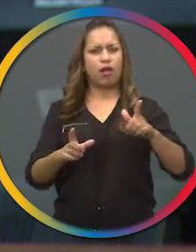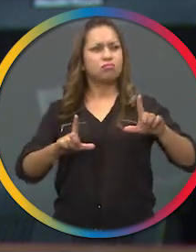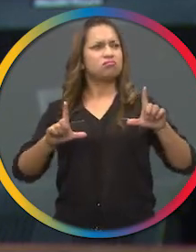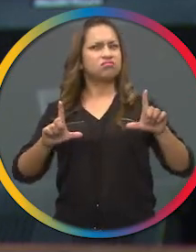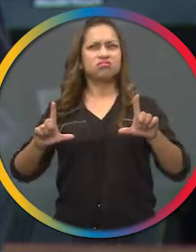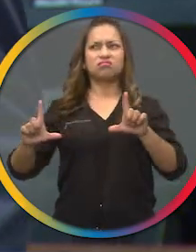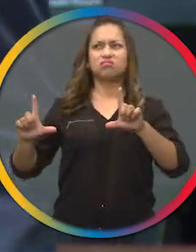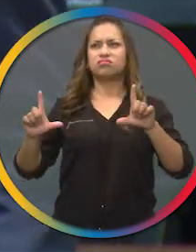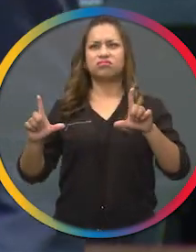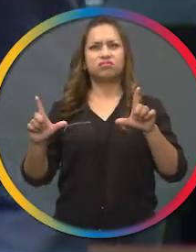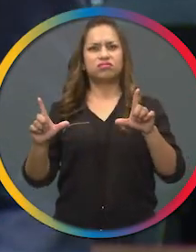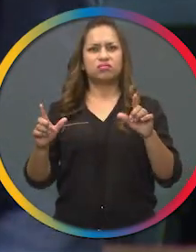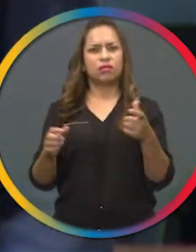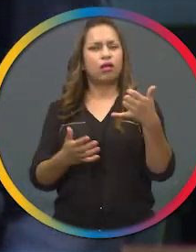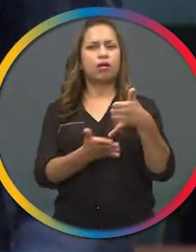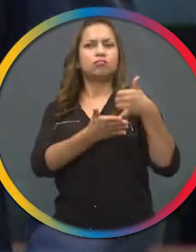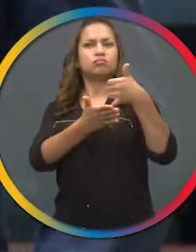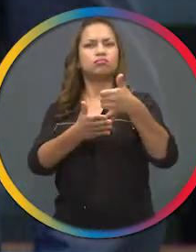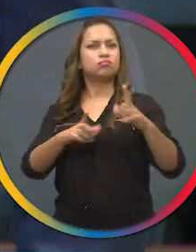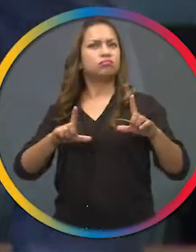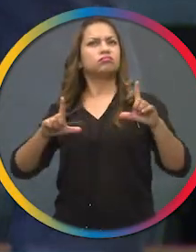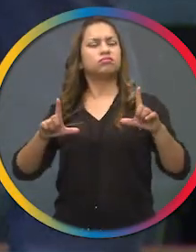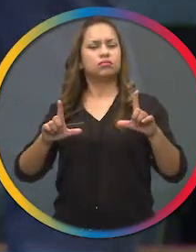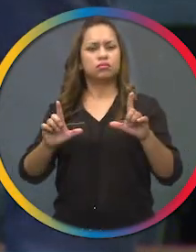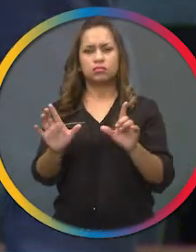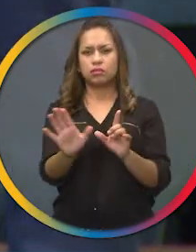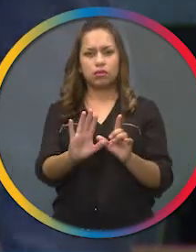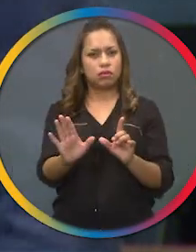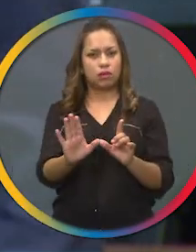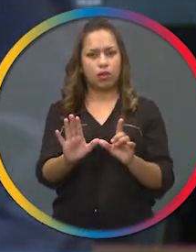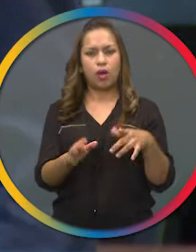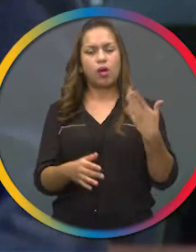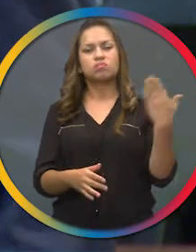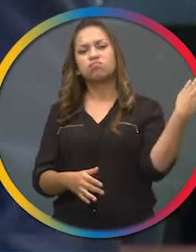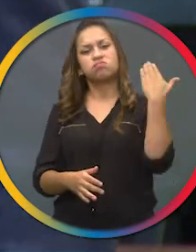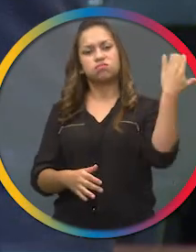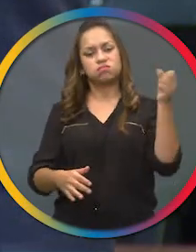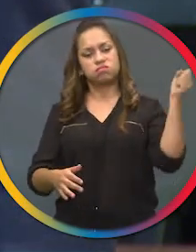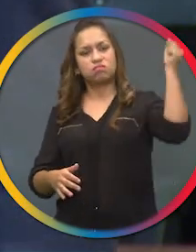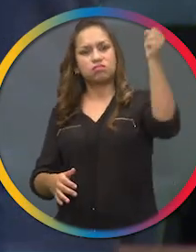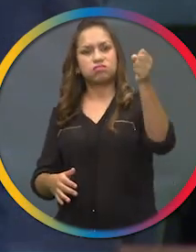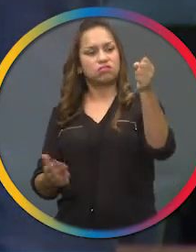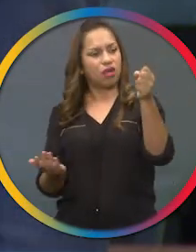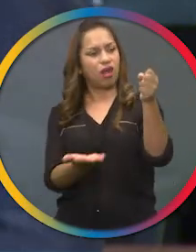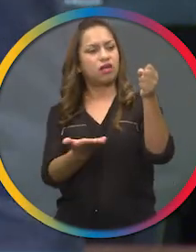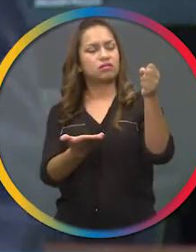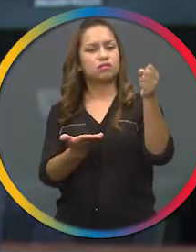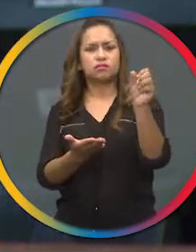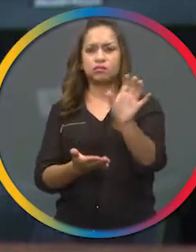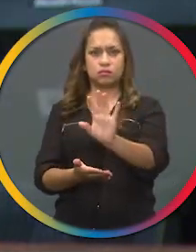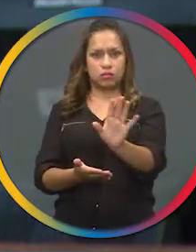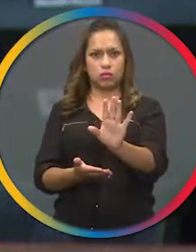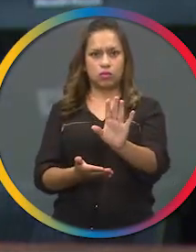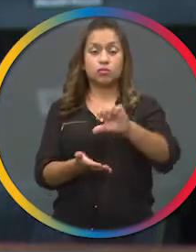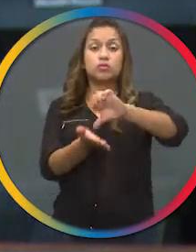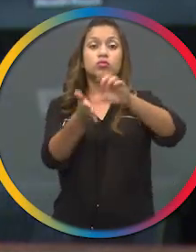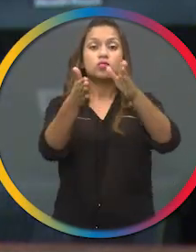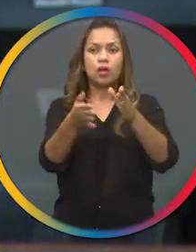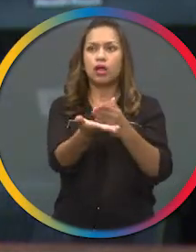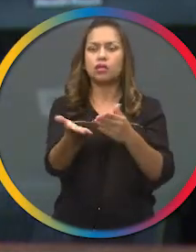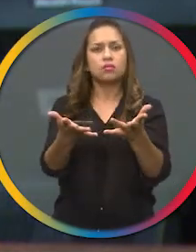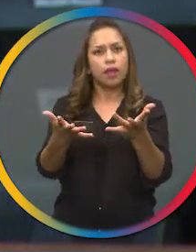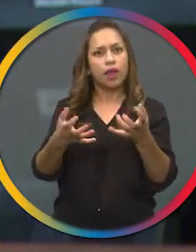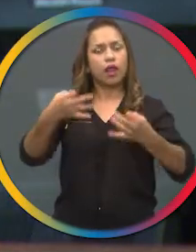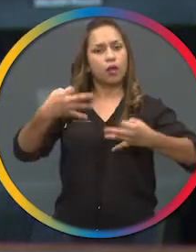pesquisa política, no responde a la búsqueda de un trofeo, no responde a la búsqueda de una cabeza. Responde a los ciudadanos,